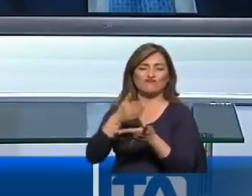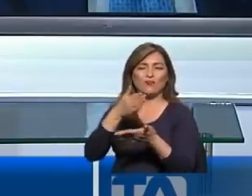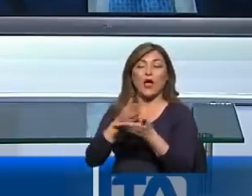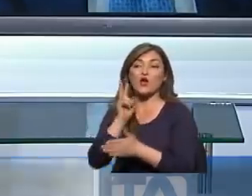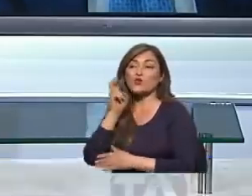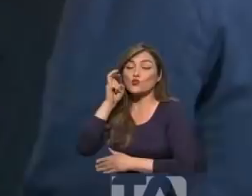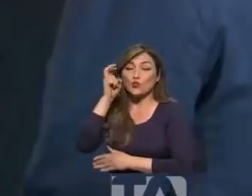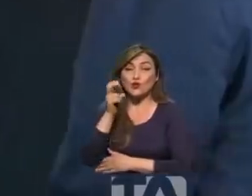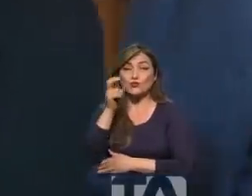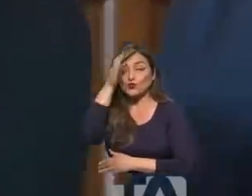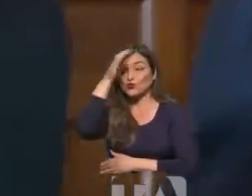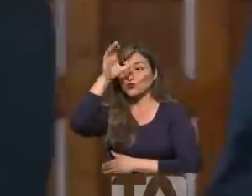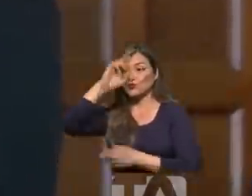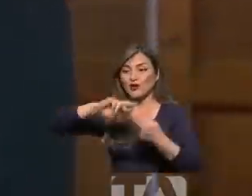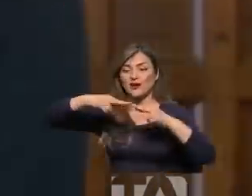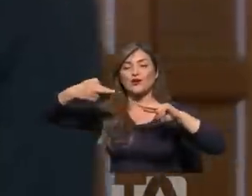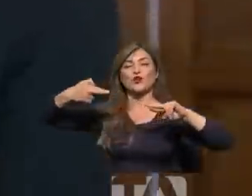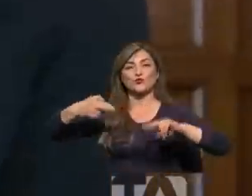región.